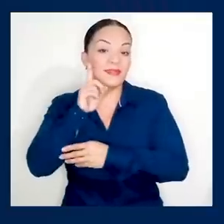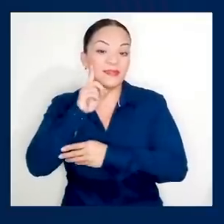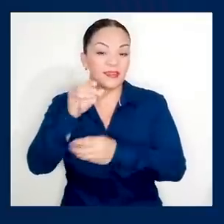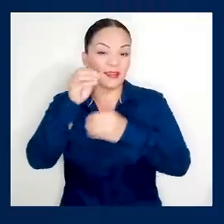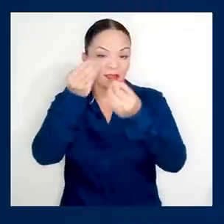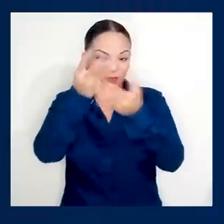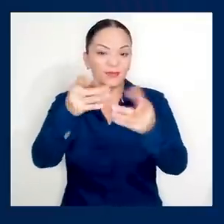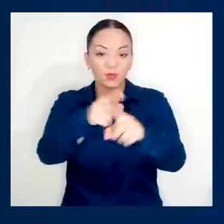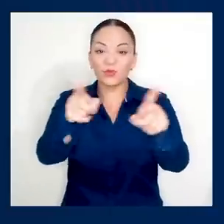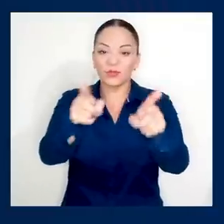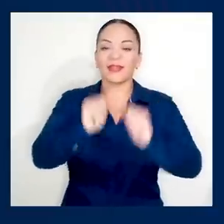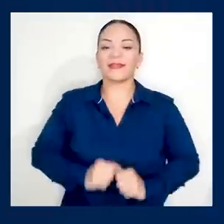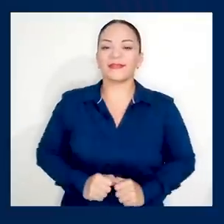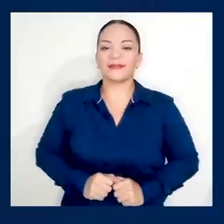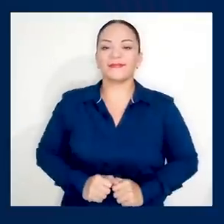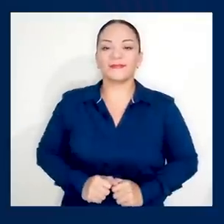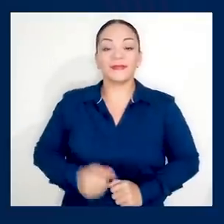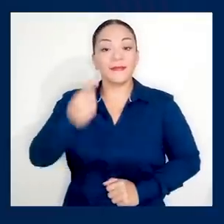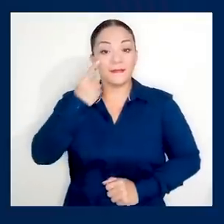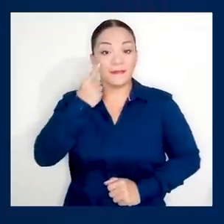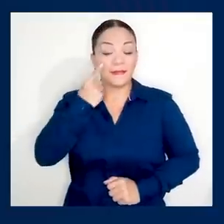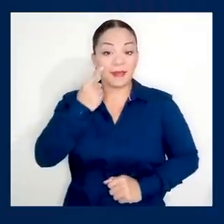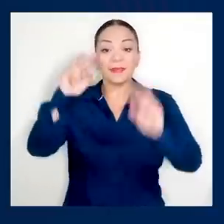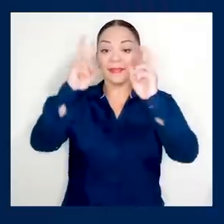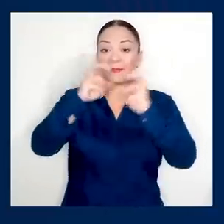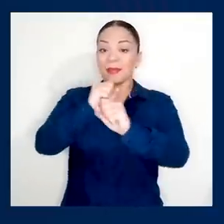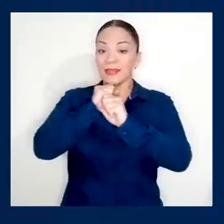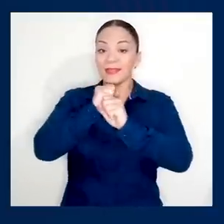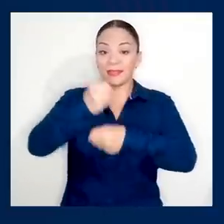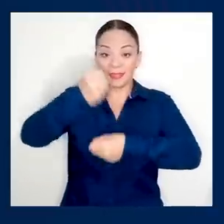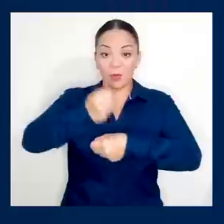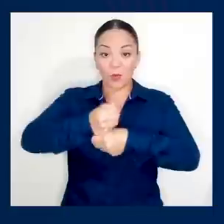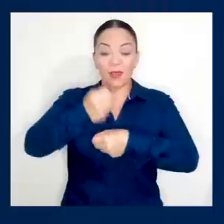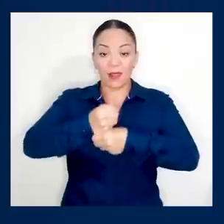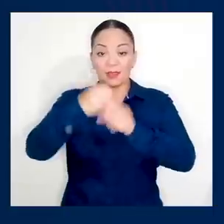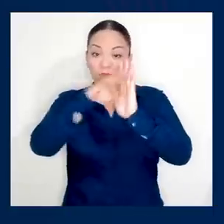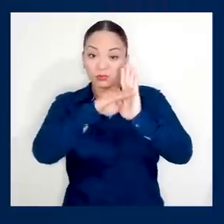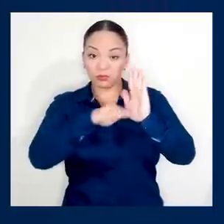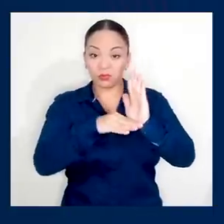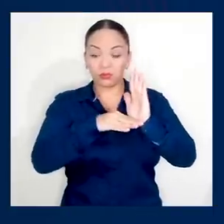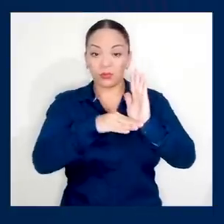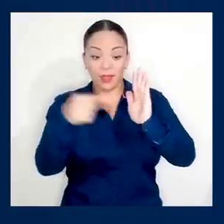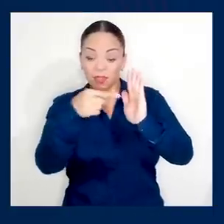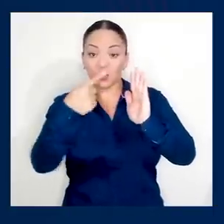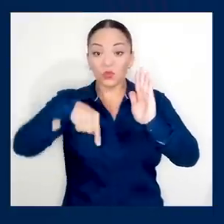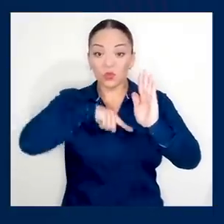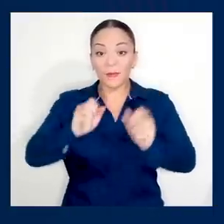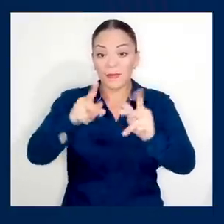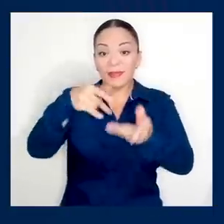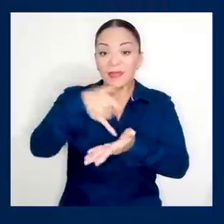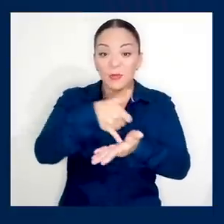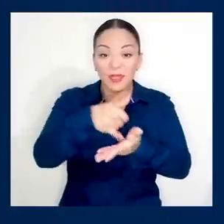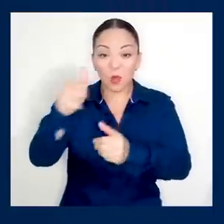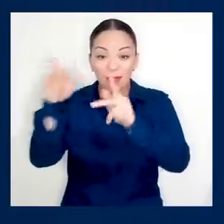usted falsamente. Miren, las garantías laborales de Costa Rica no se las vamos a permitir que